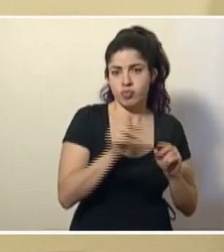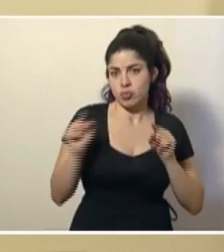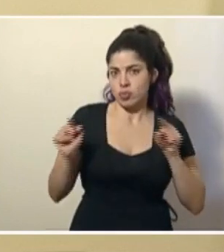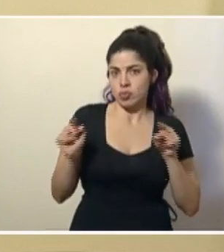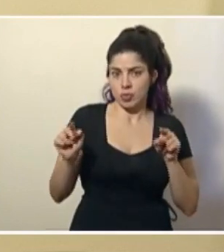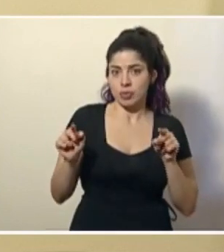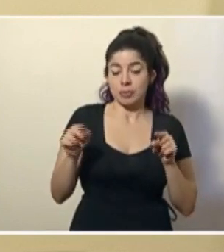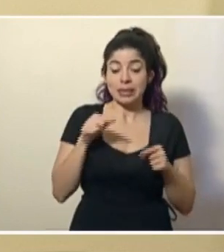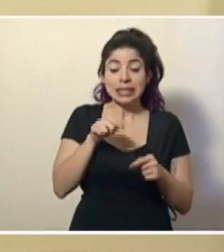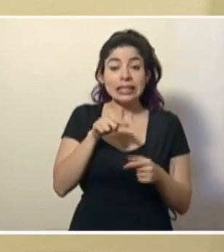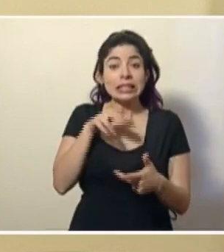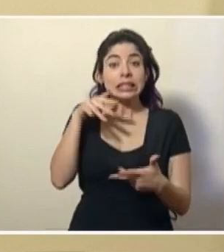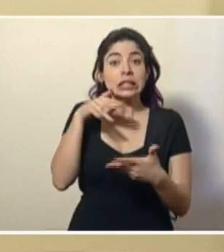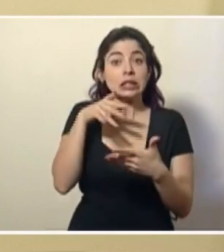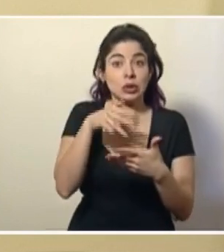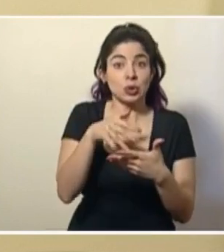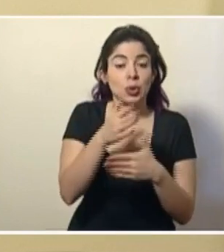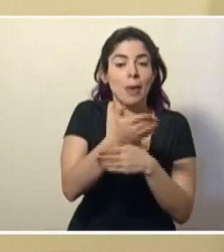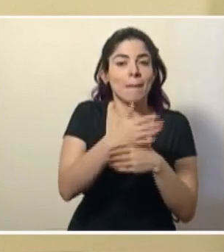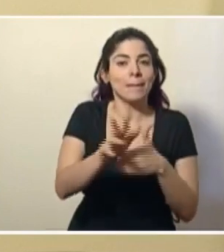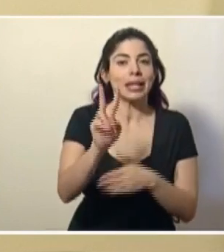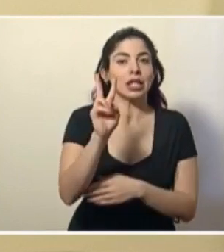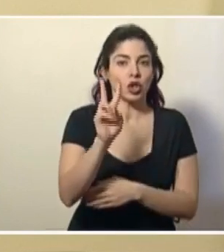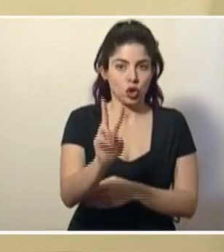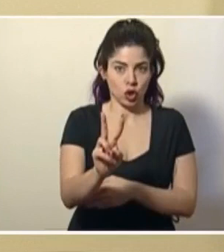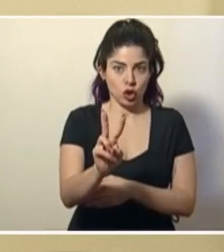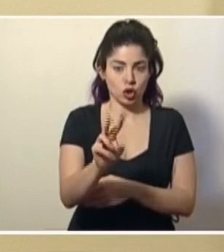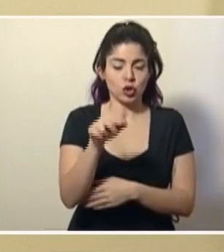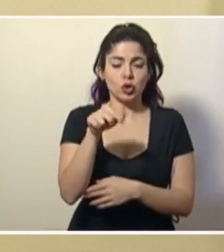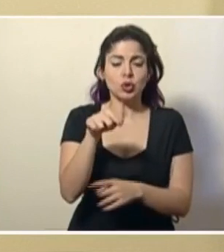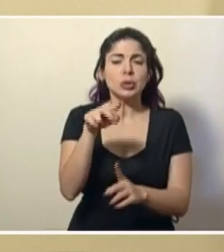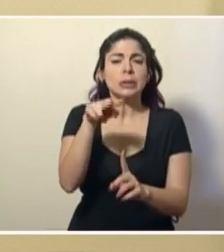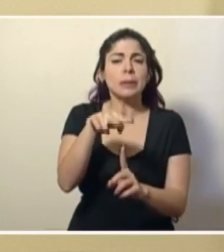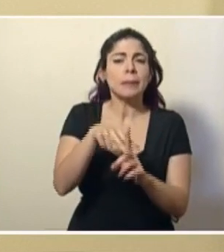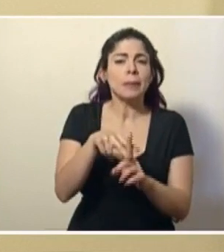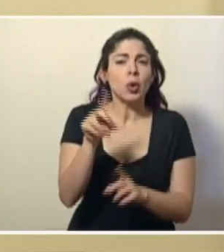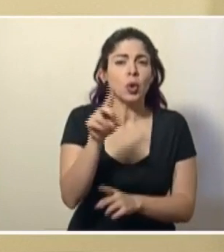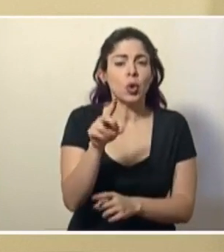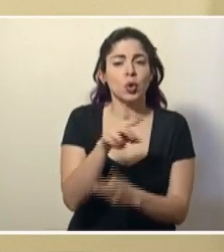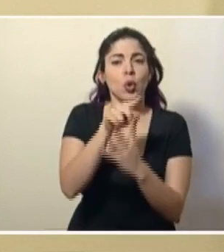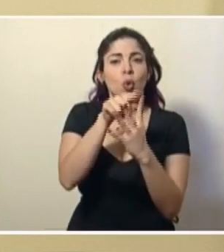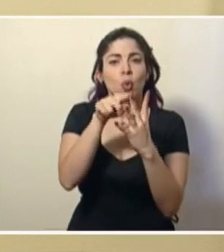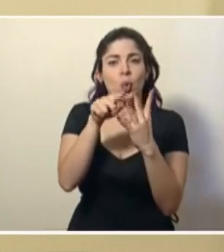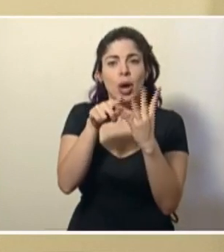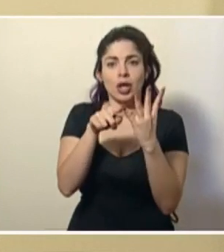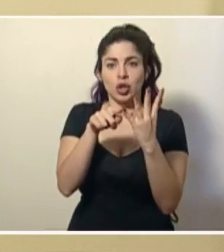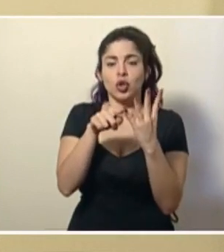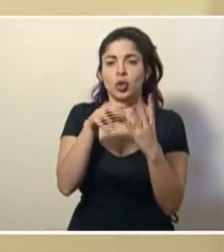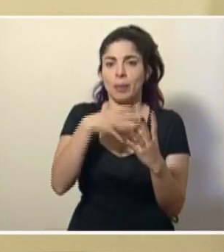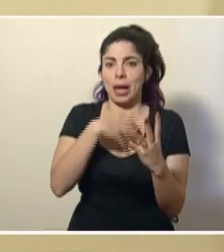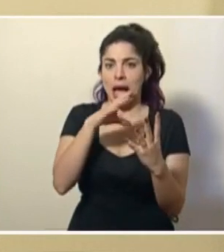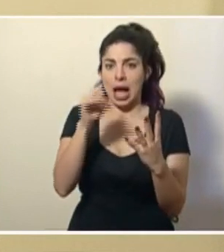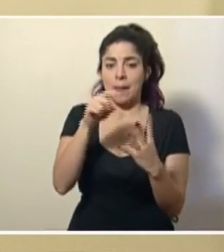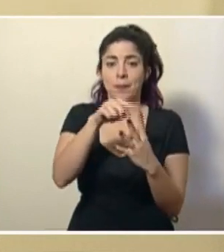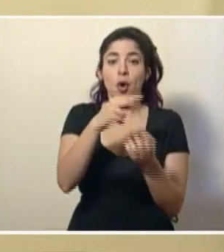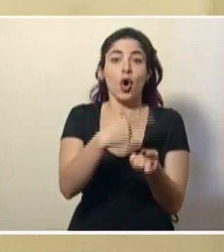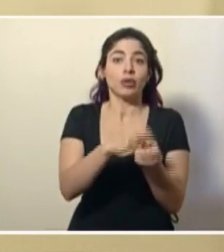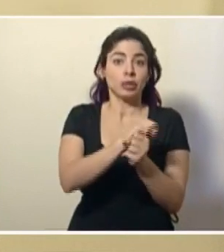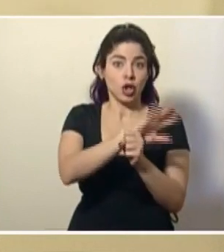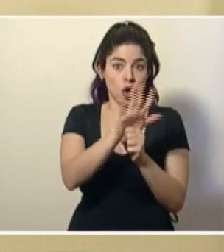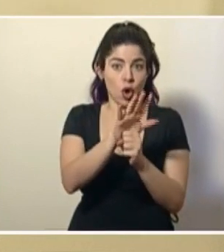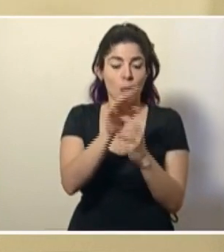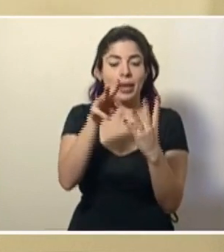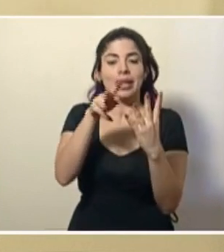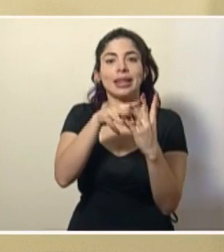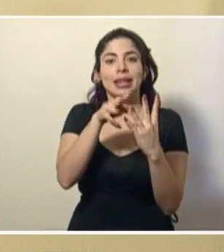El estudio va a ser un estudio fase 2 y se va a implementar en 4 centros de la Caja, que van a ser SEACO y